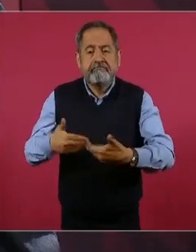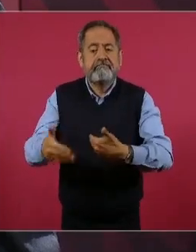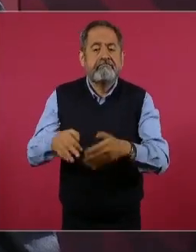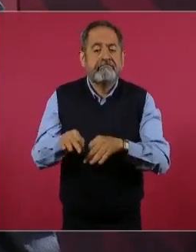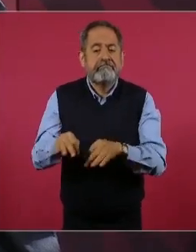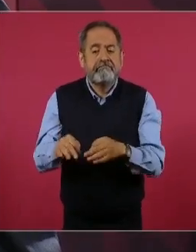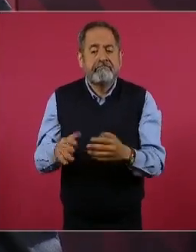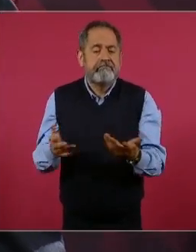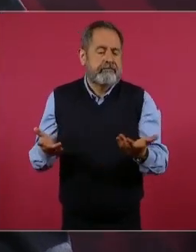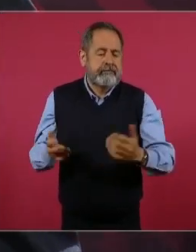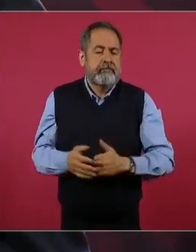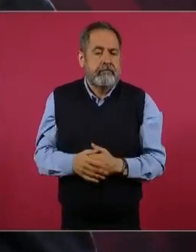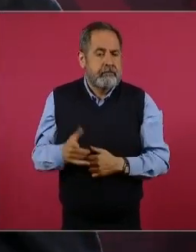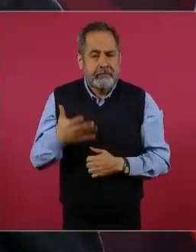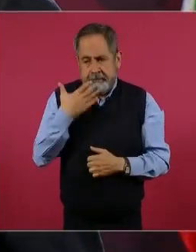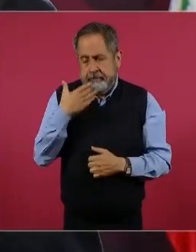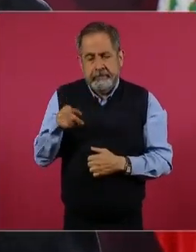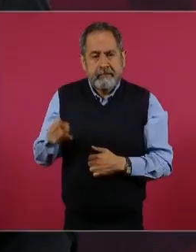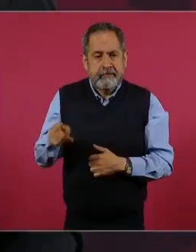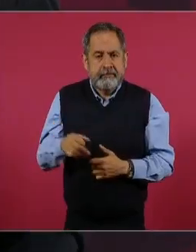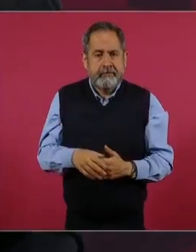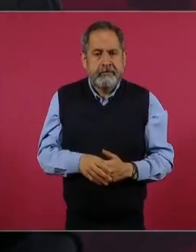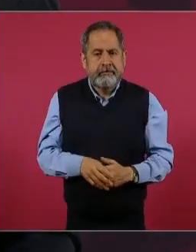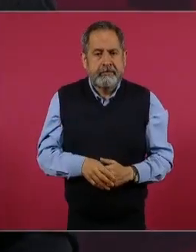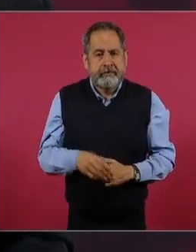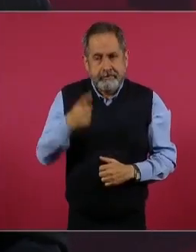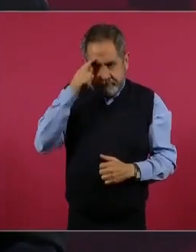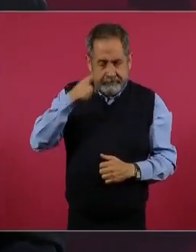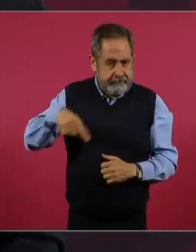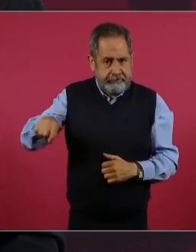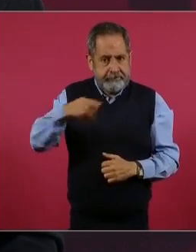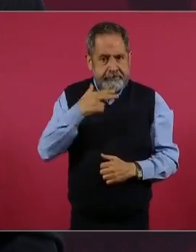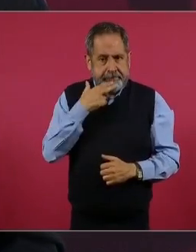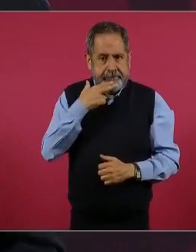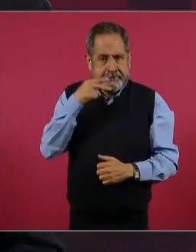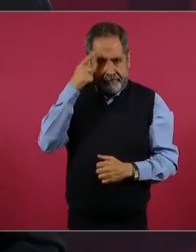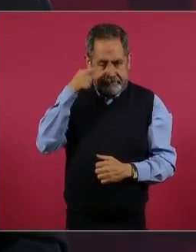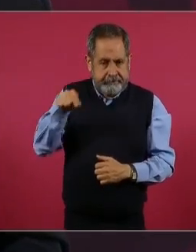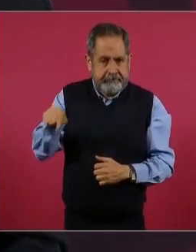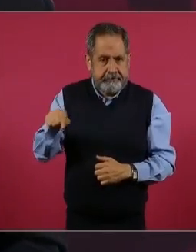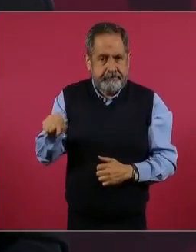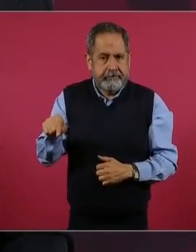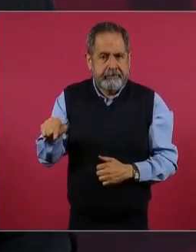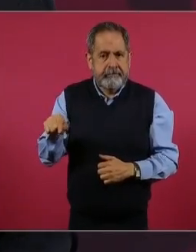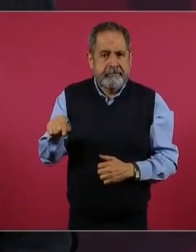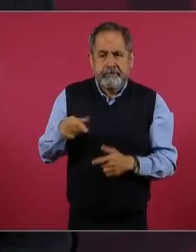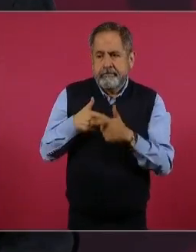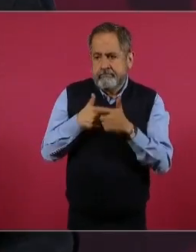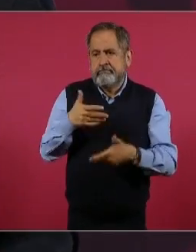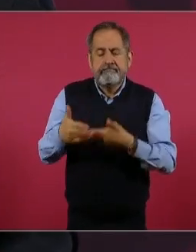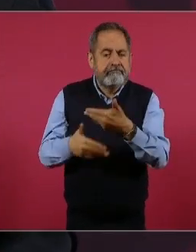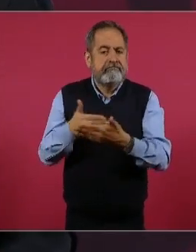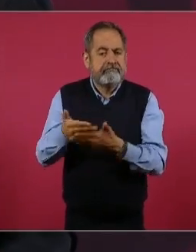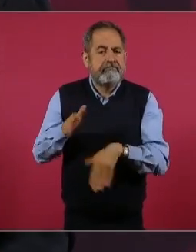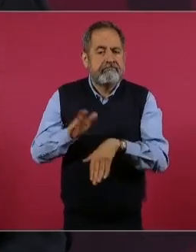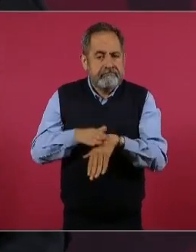Entonces, esto es muy bueno para que se sigan